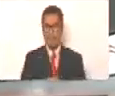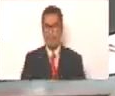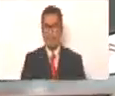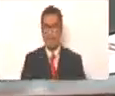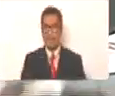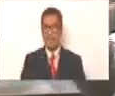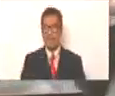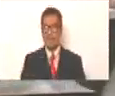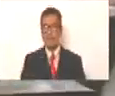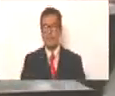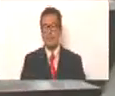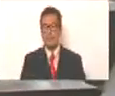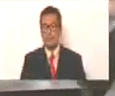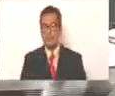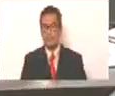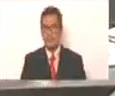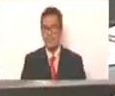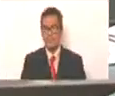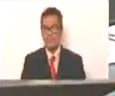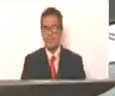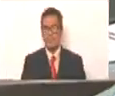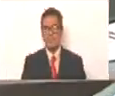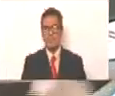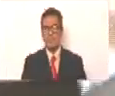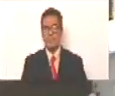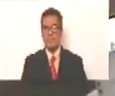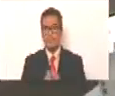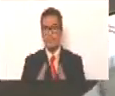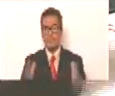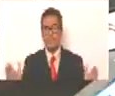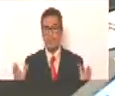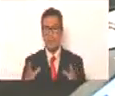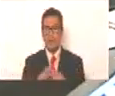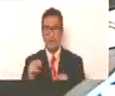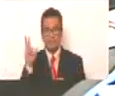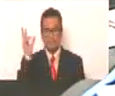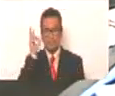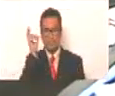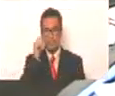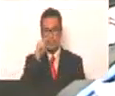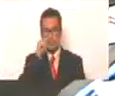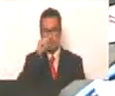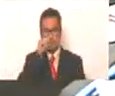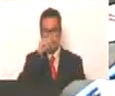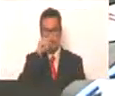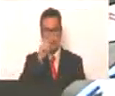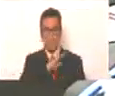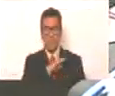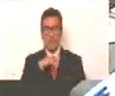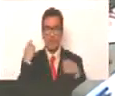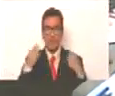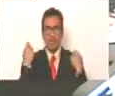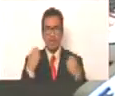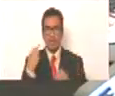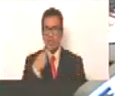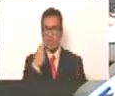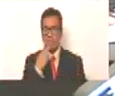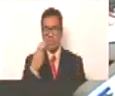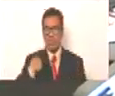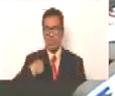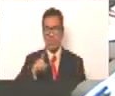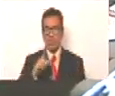con cierta amplitud en sus oídos. Yo celebro el color rojo que trae la compañera de